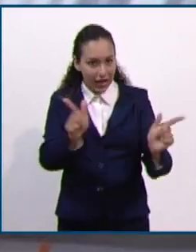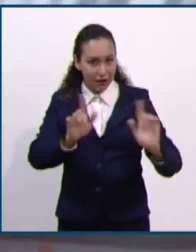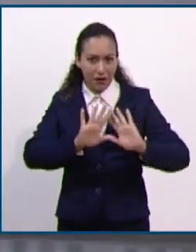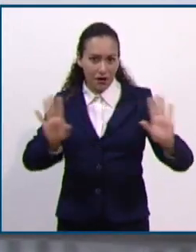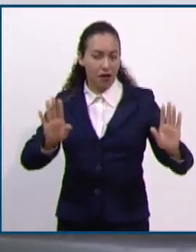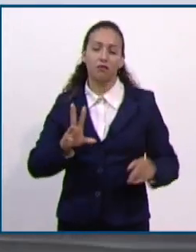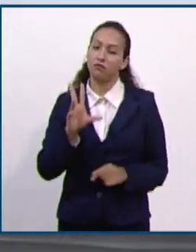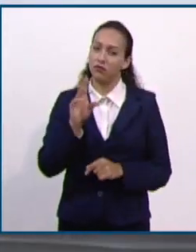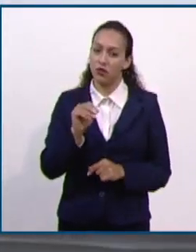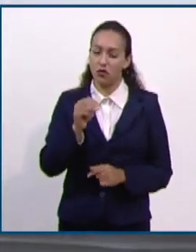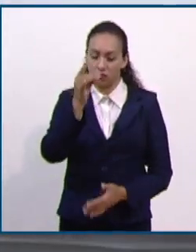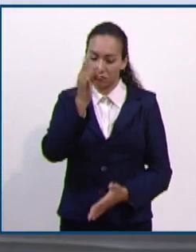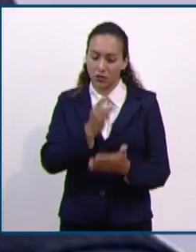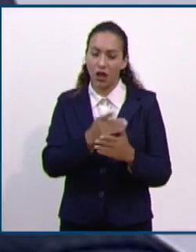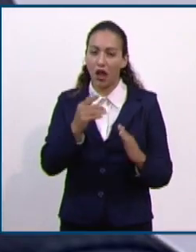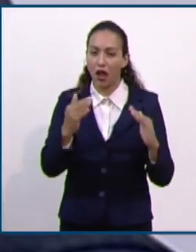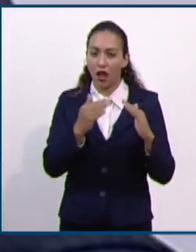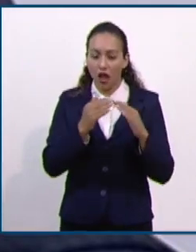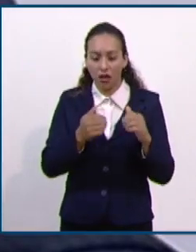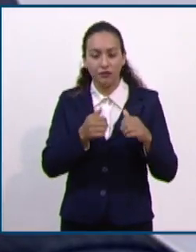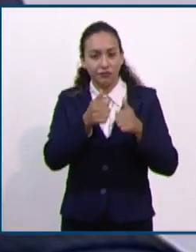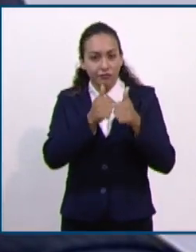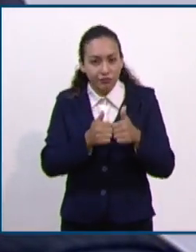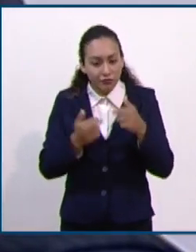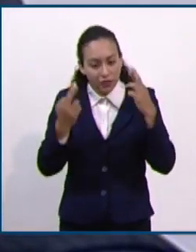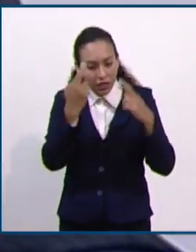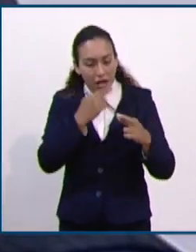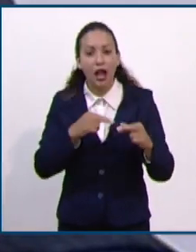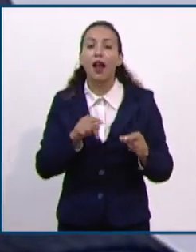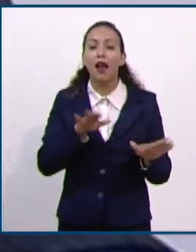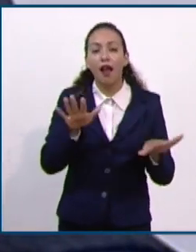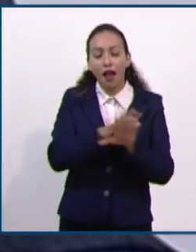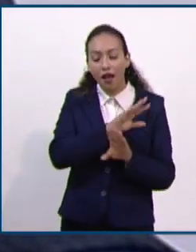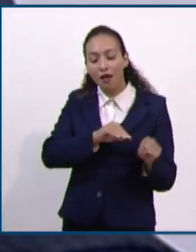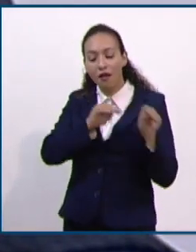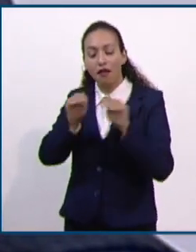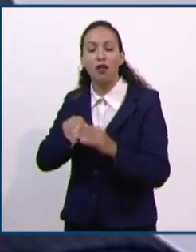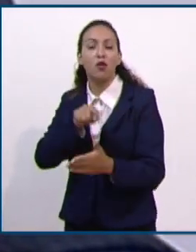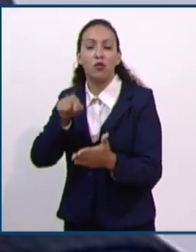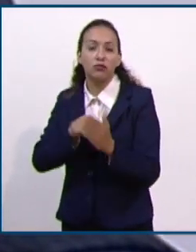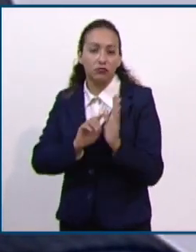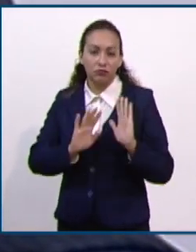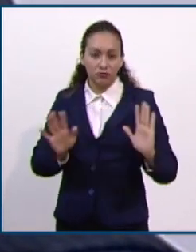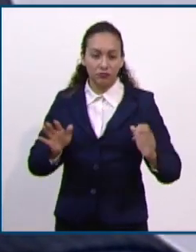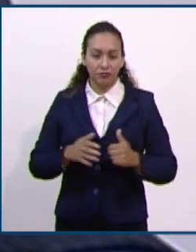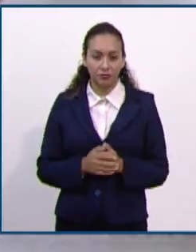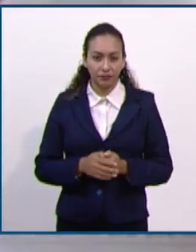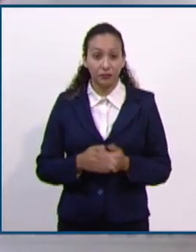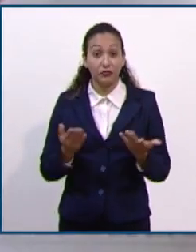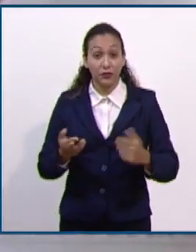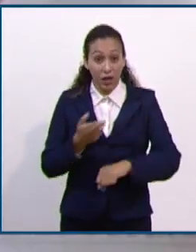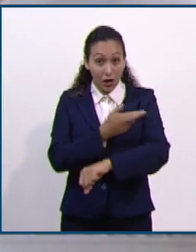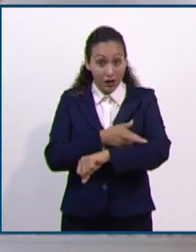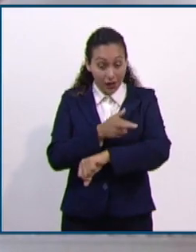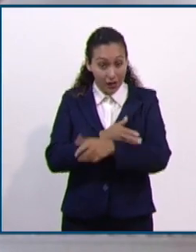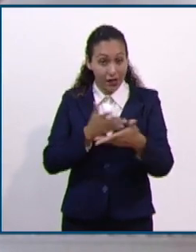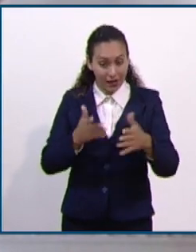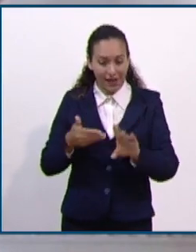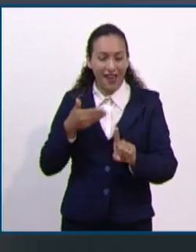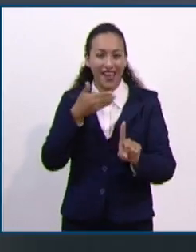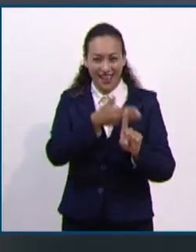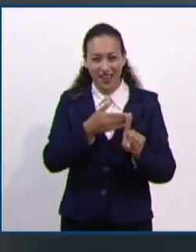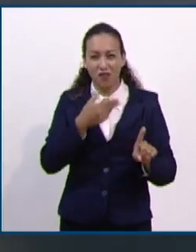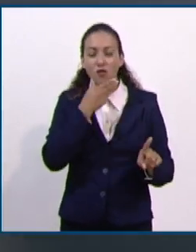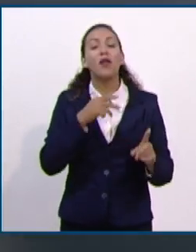ya que simplemente se está redefiniendo el lugar en el que se va a ejecutar. El proceso en su contra, relacionado con el